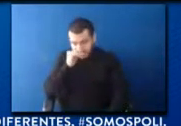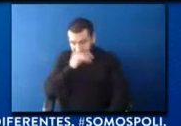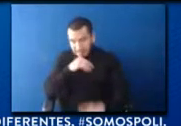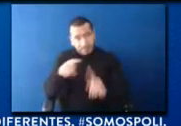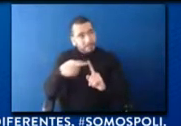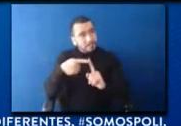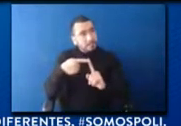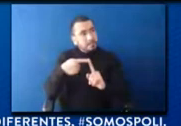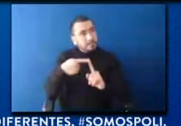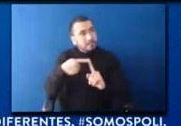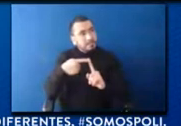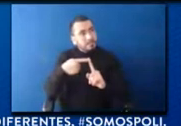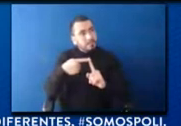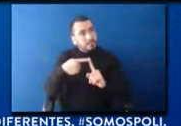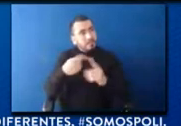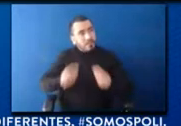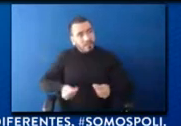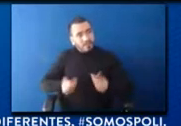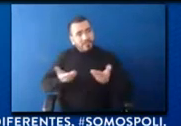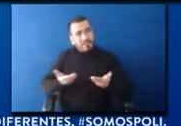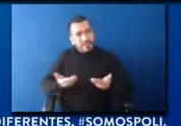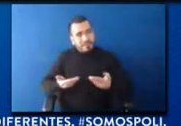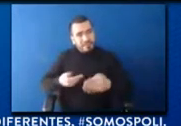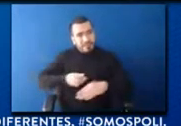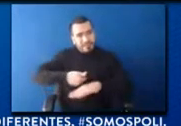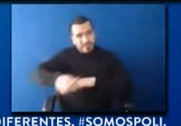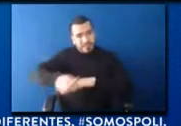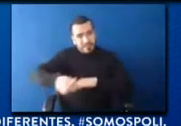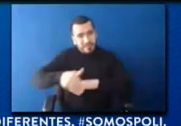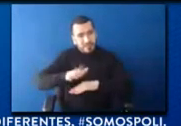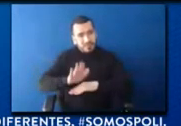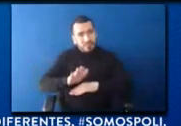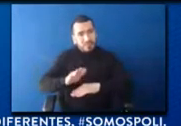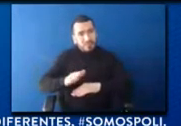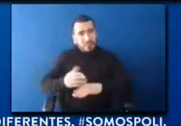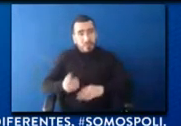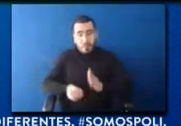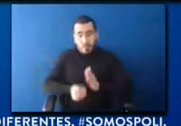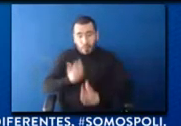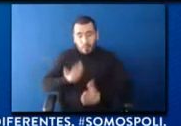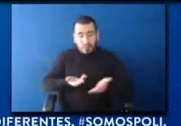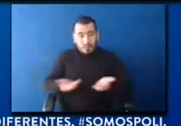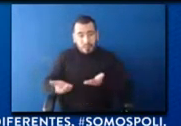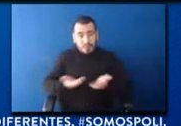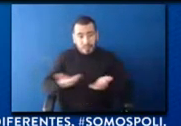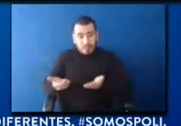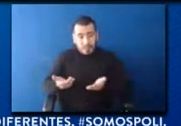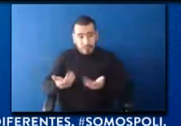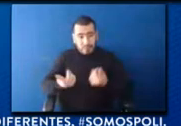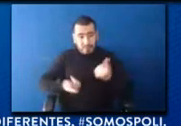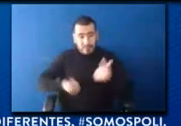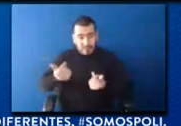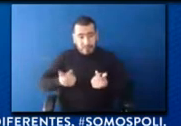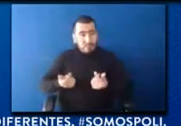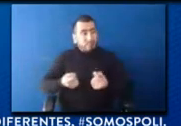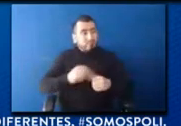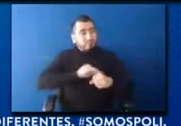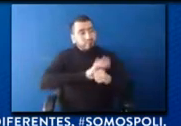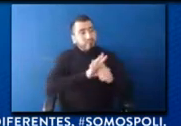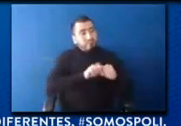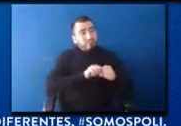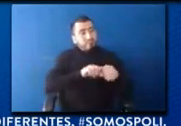la oferta y demanda de productos y servicios financieros durante la pandemia aumentó de una manera significativa.